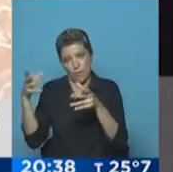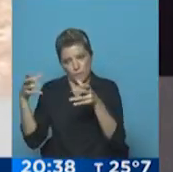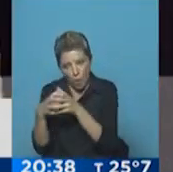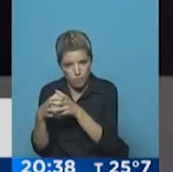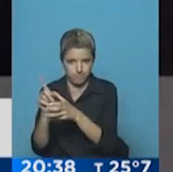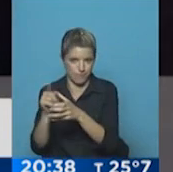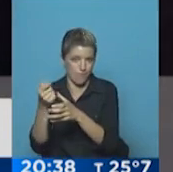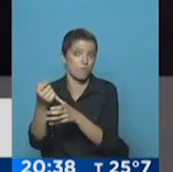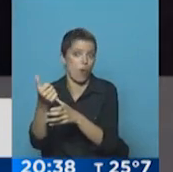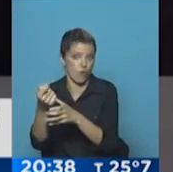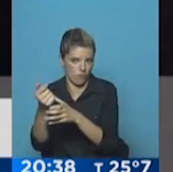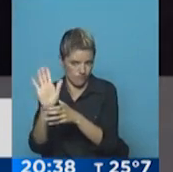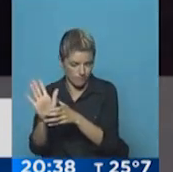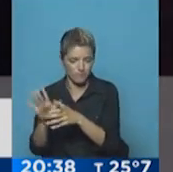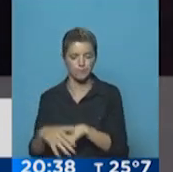poquitos.